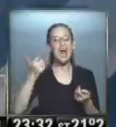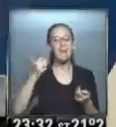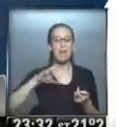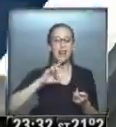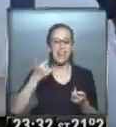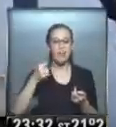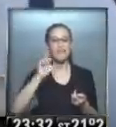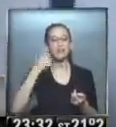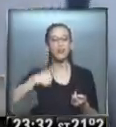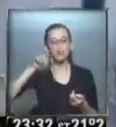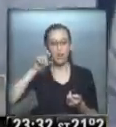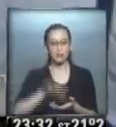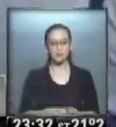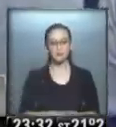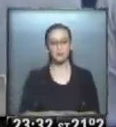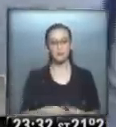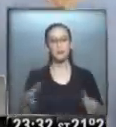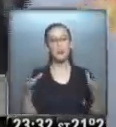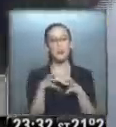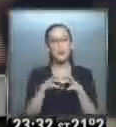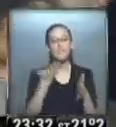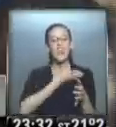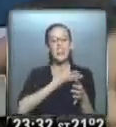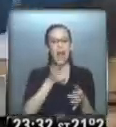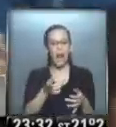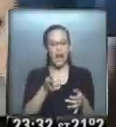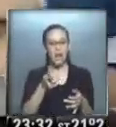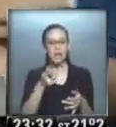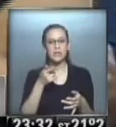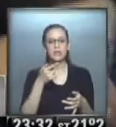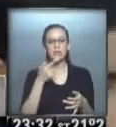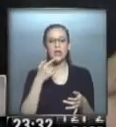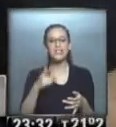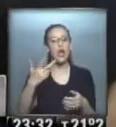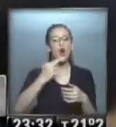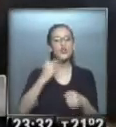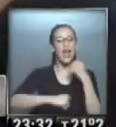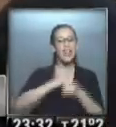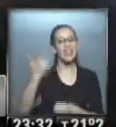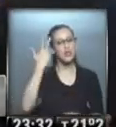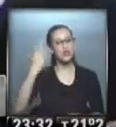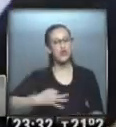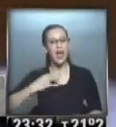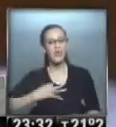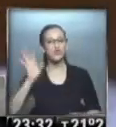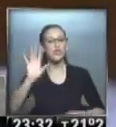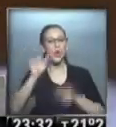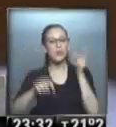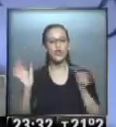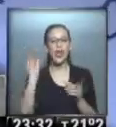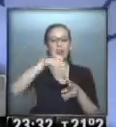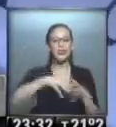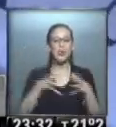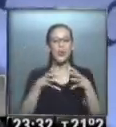Belsunce. La Cámara Federal de Casación Penal condenó con penas de 11 a 18 años de prisión a 5 integrantes de la